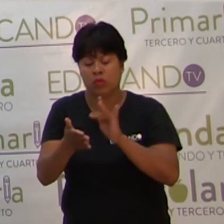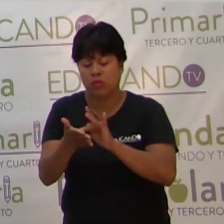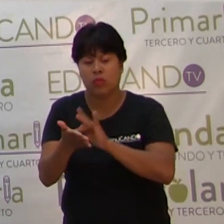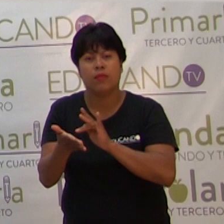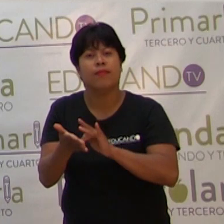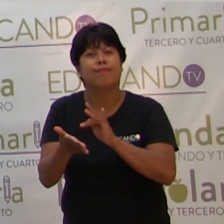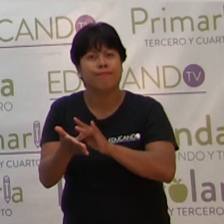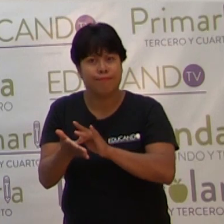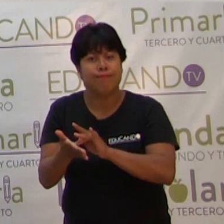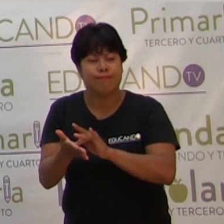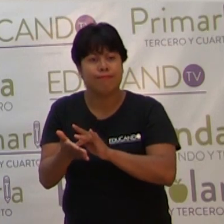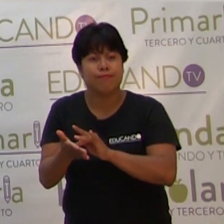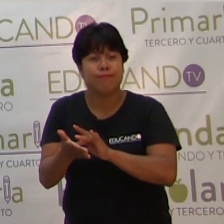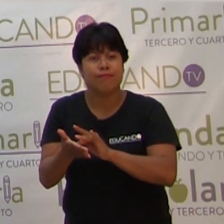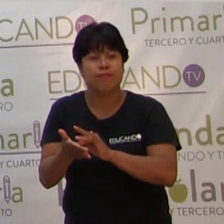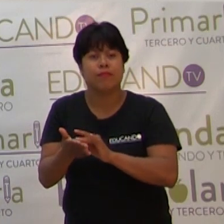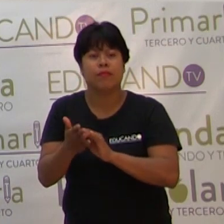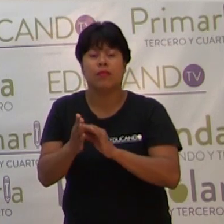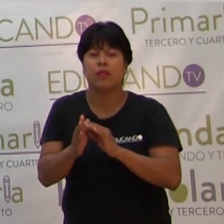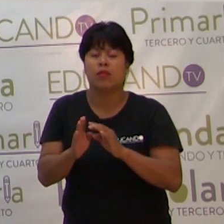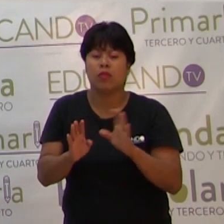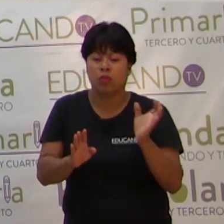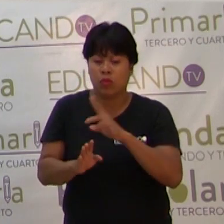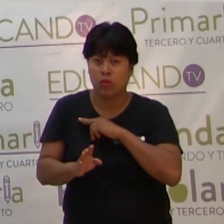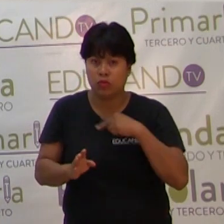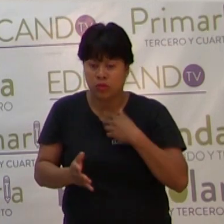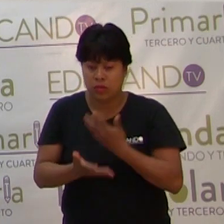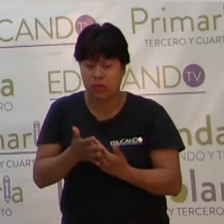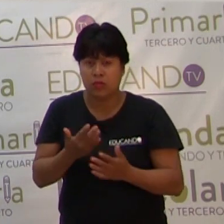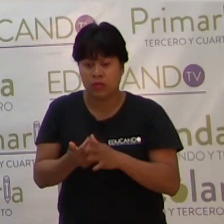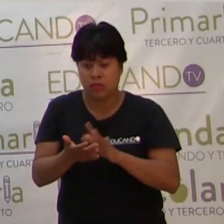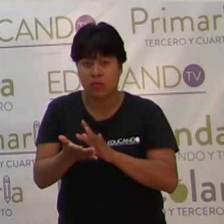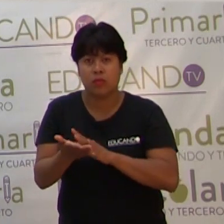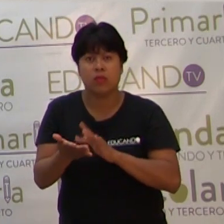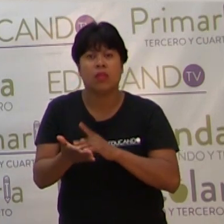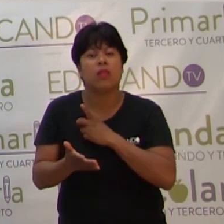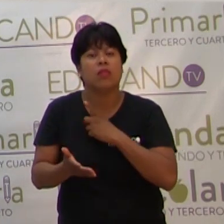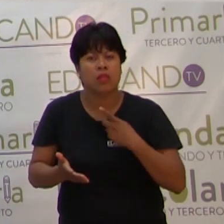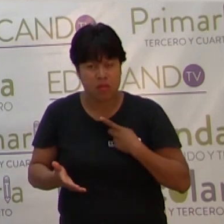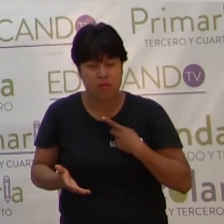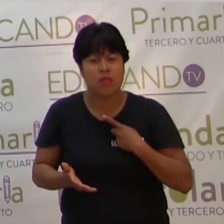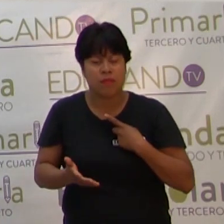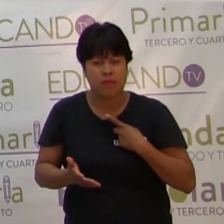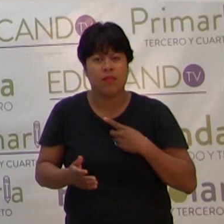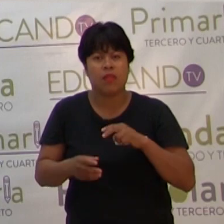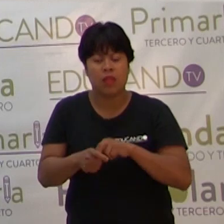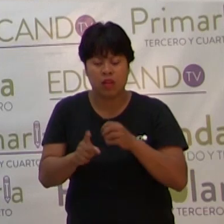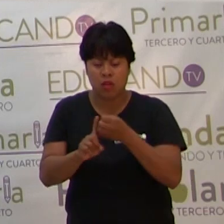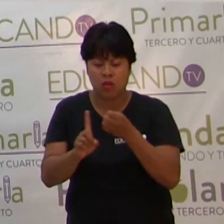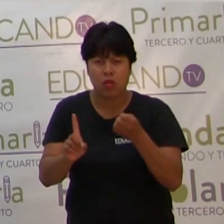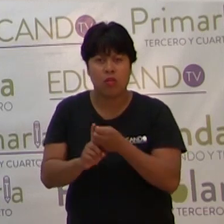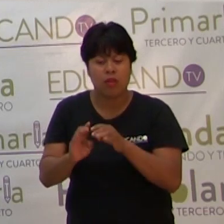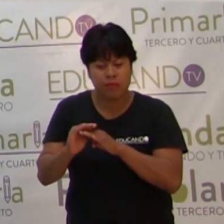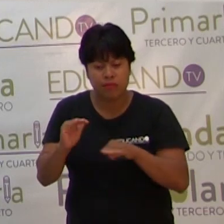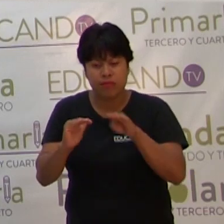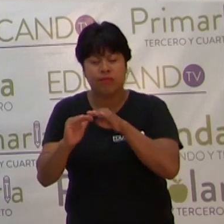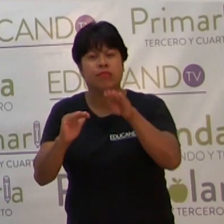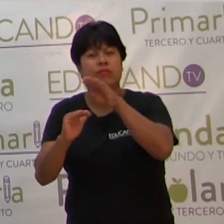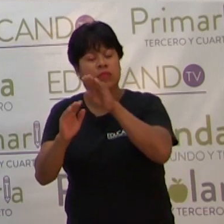digitemos o calculemos, o cuando hagamos operaciones en nuestra calculadora tengan que ser en un orden de jerarquía.